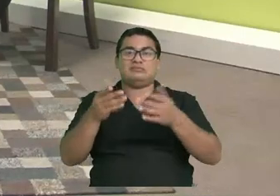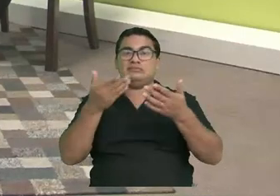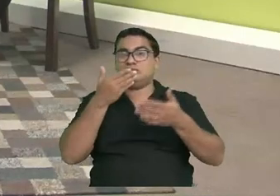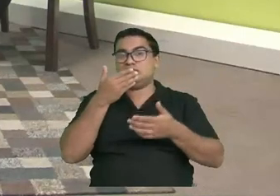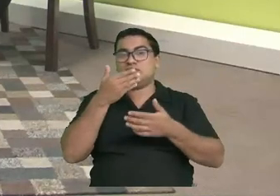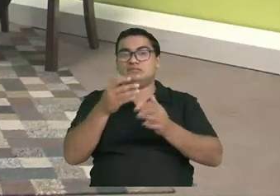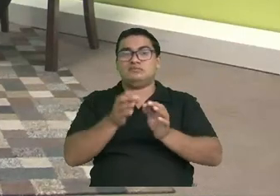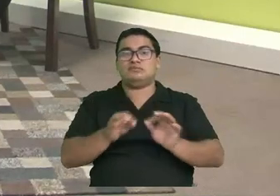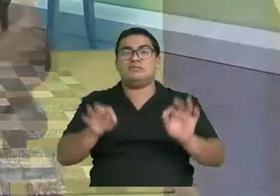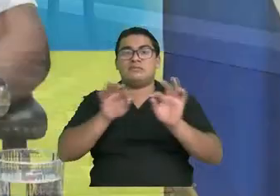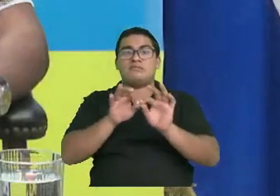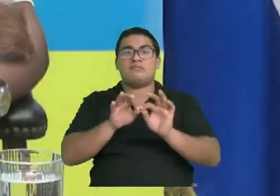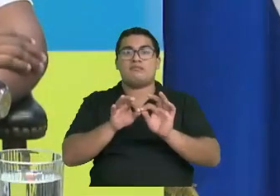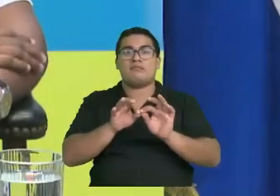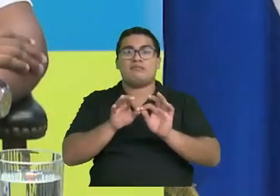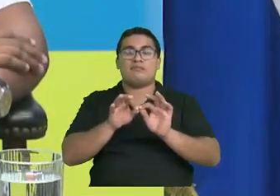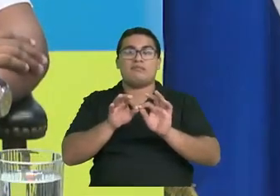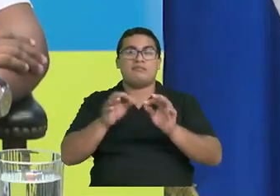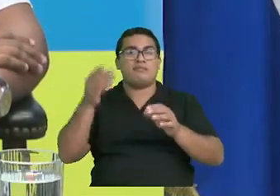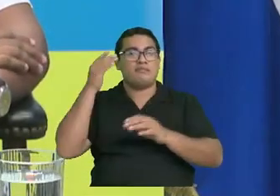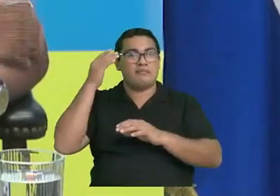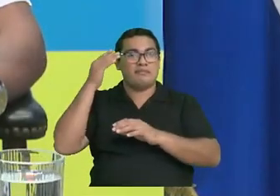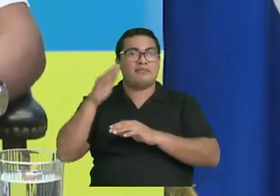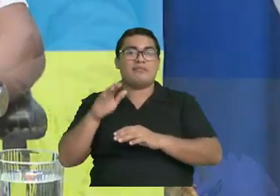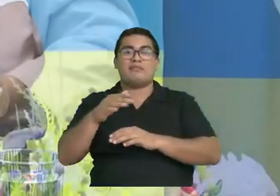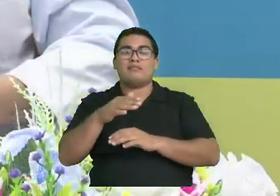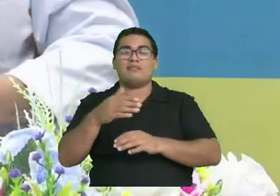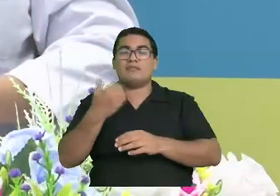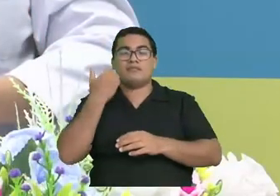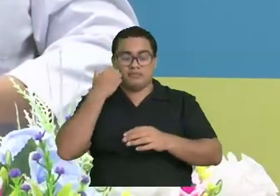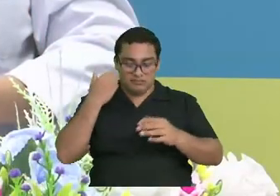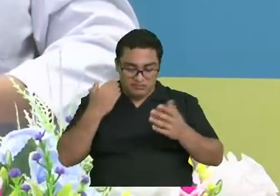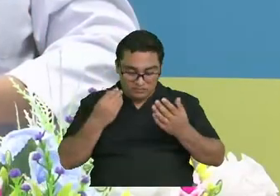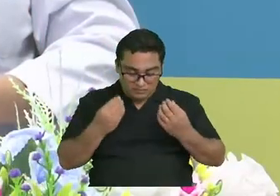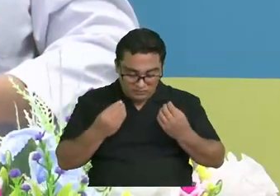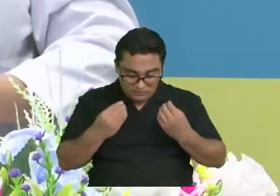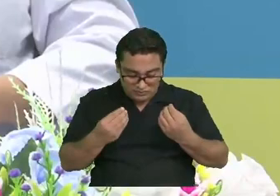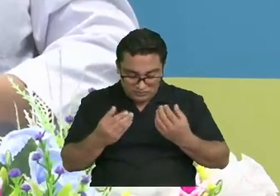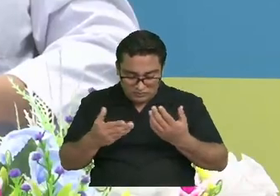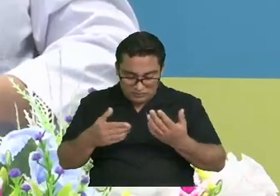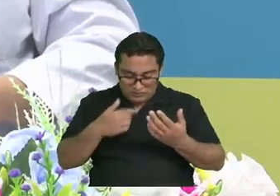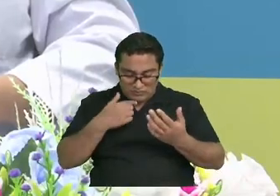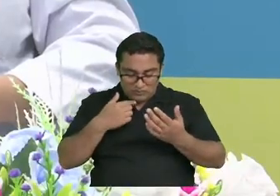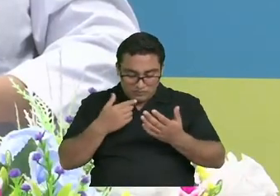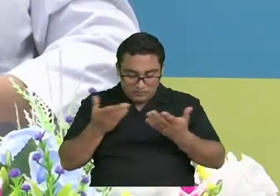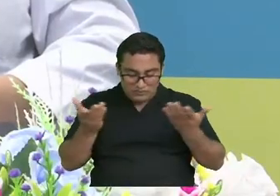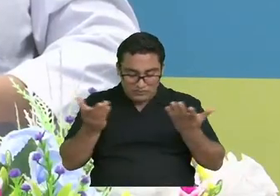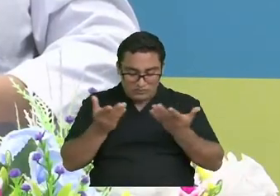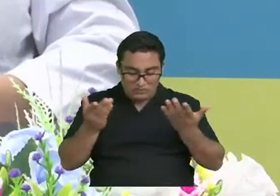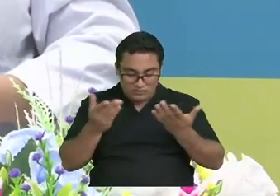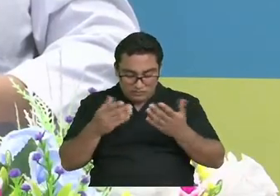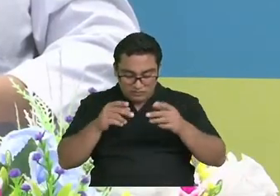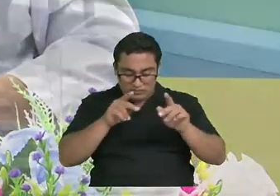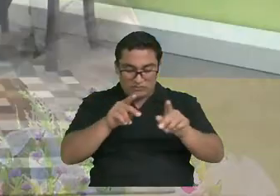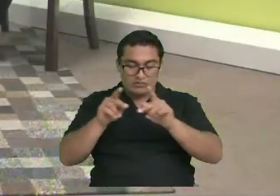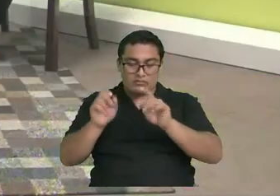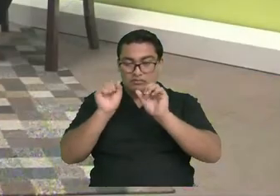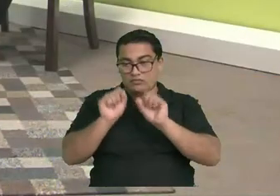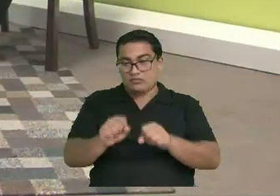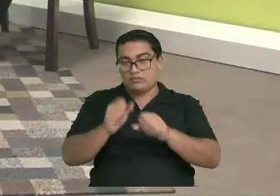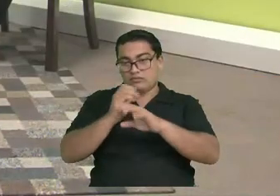ante todo, sobre todo más cuando sabemos de las enfermedades que son muy, que no son muy comunes, también nosotros las podamos